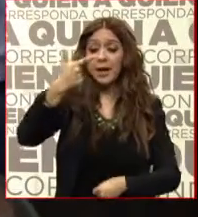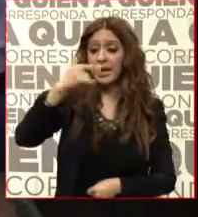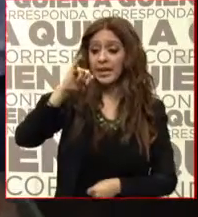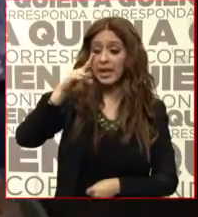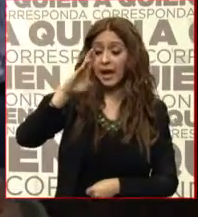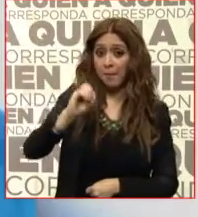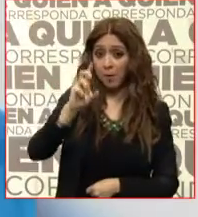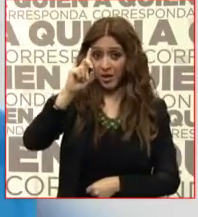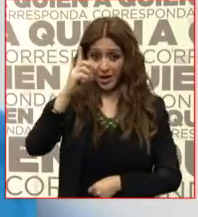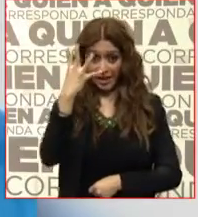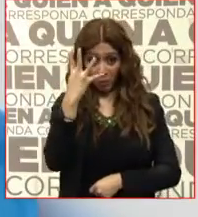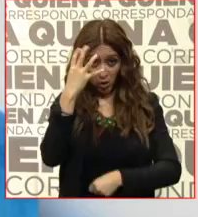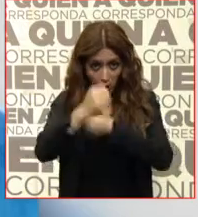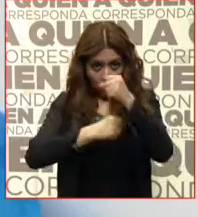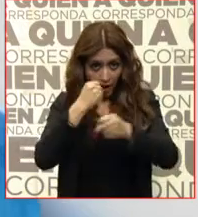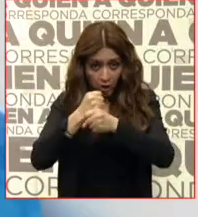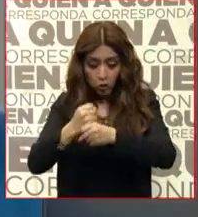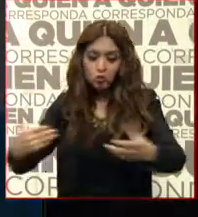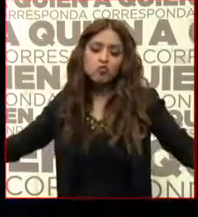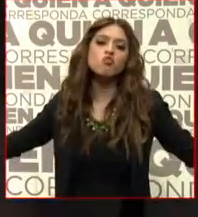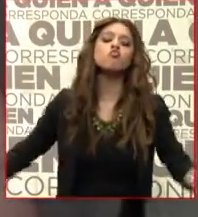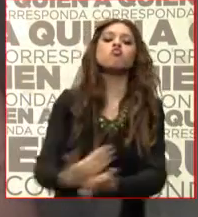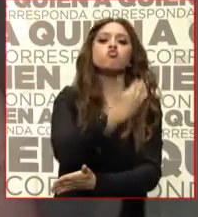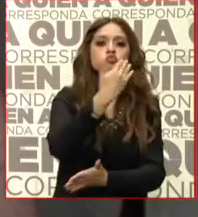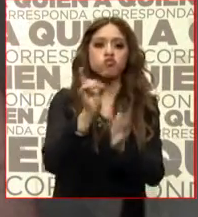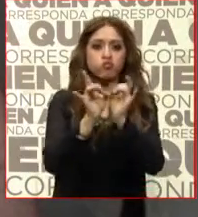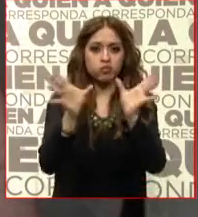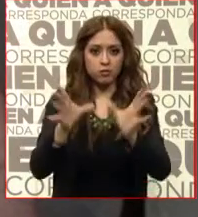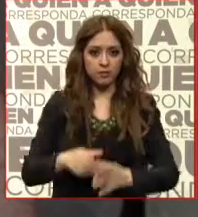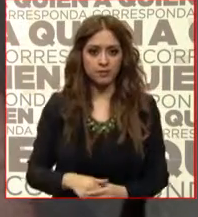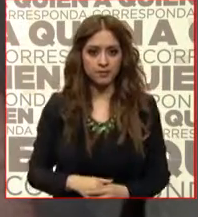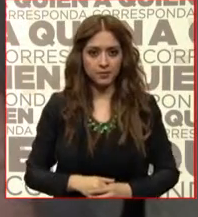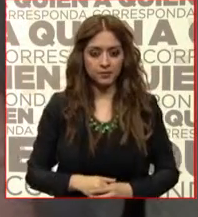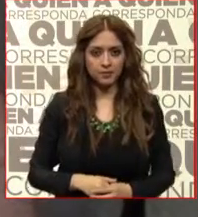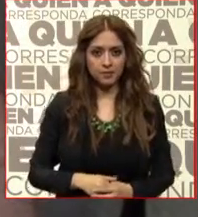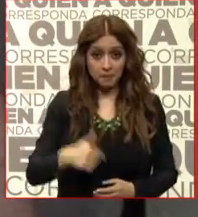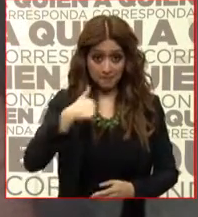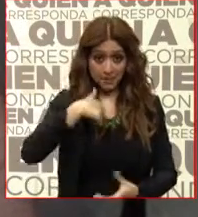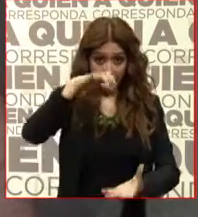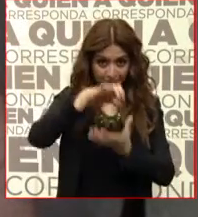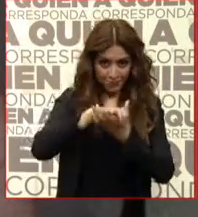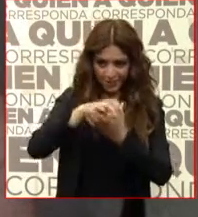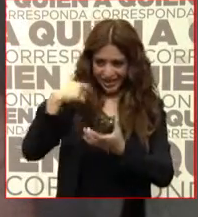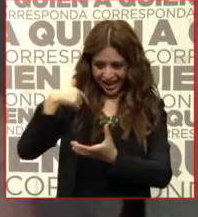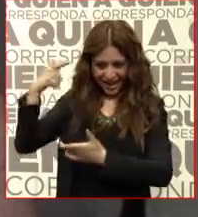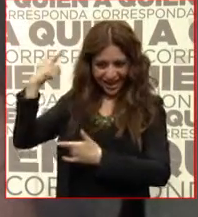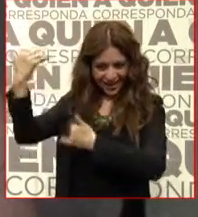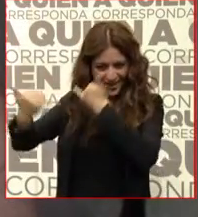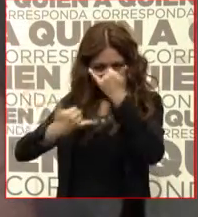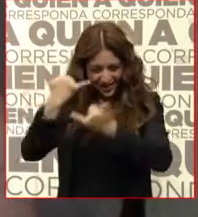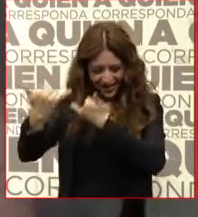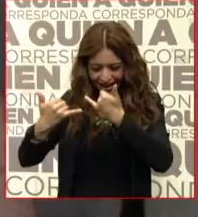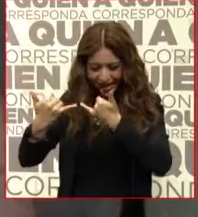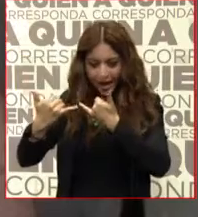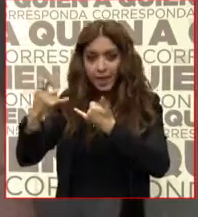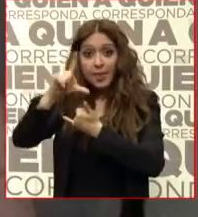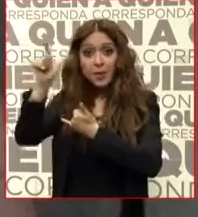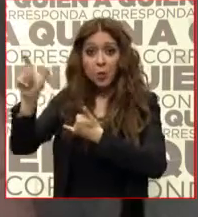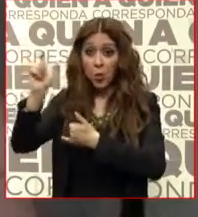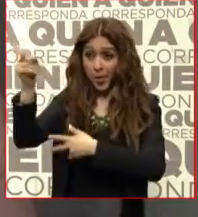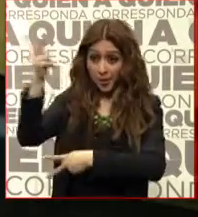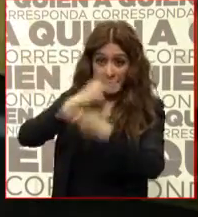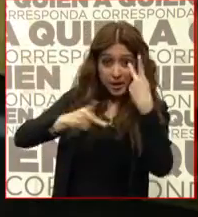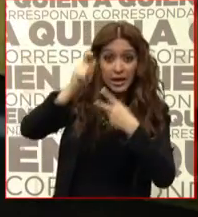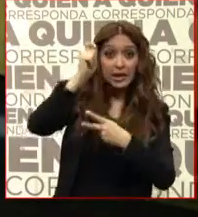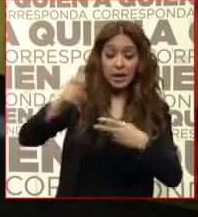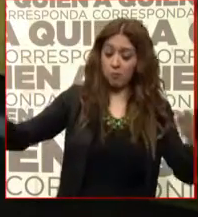de 34 años de edad, fue atropellado. Mi esposo fue a jugar y cuando él ya venía para acá, fue cuando lo atropelló la